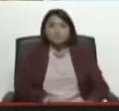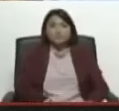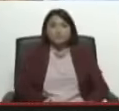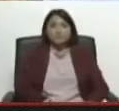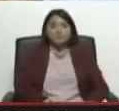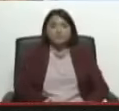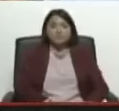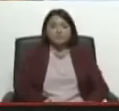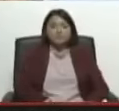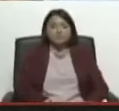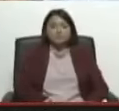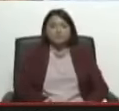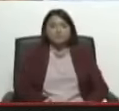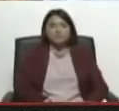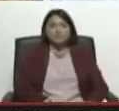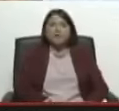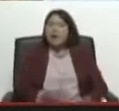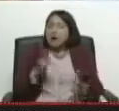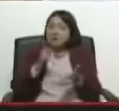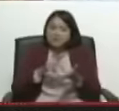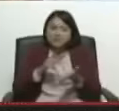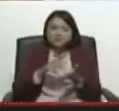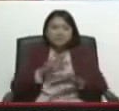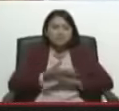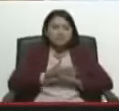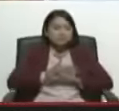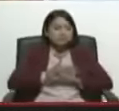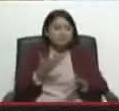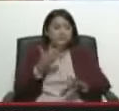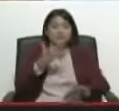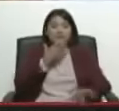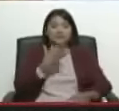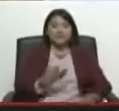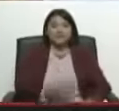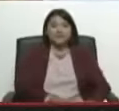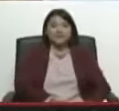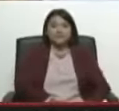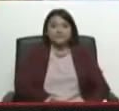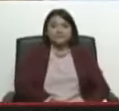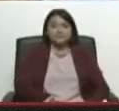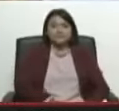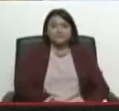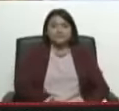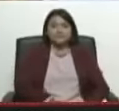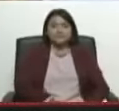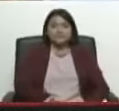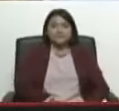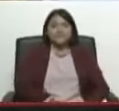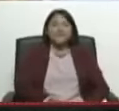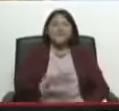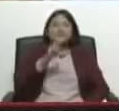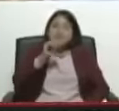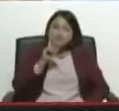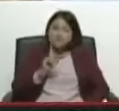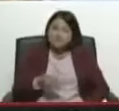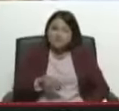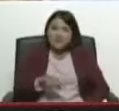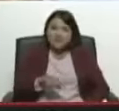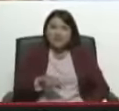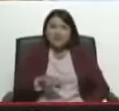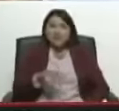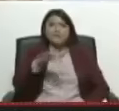venezolanos, a participar este 3 de diciembre. Le vamos a hacer llegar también